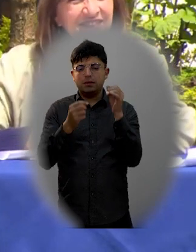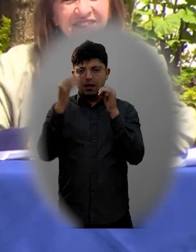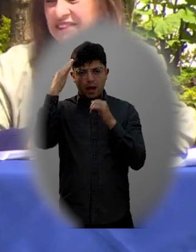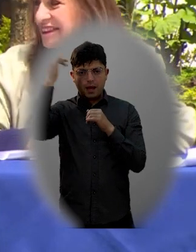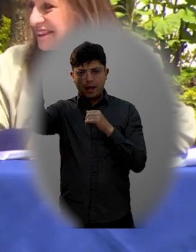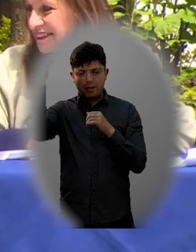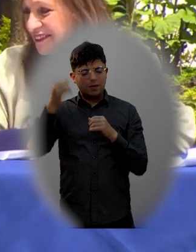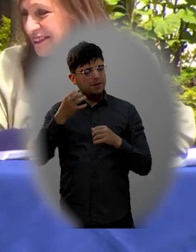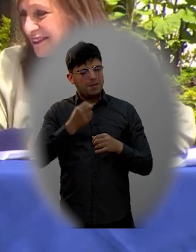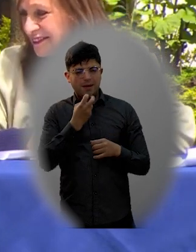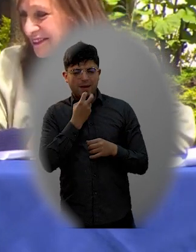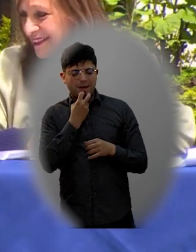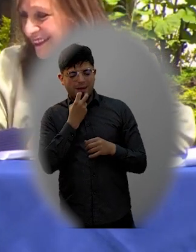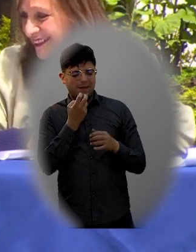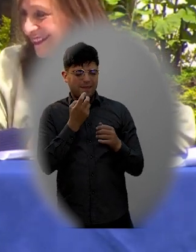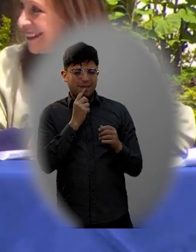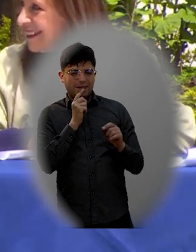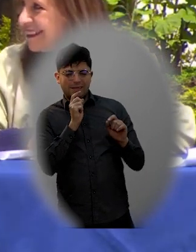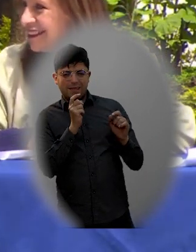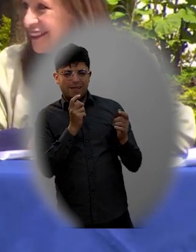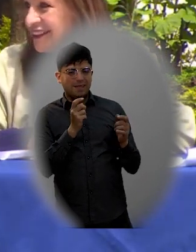preguntas digo sí, es que